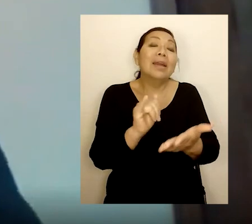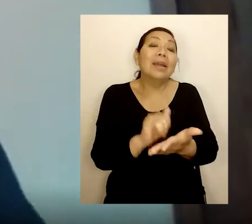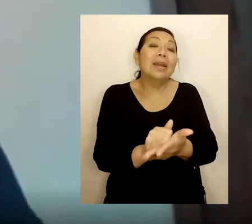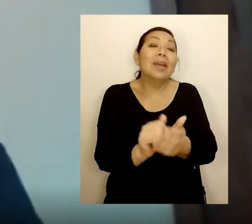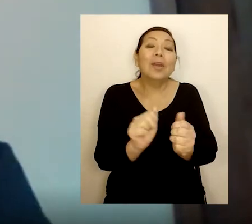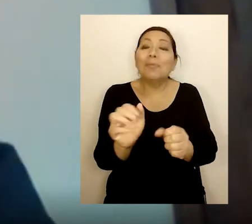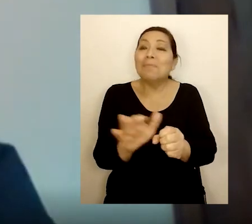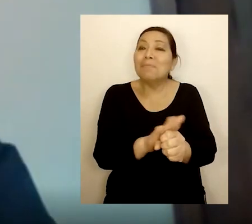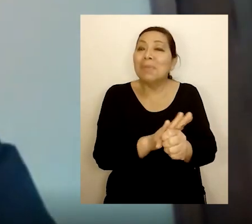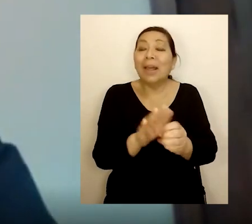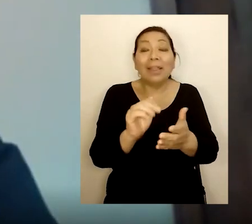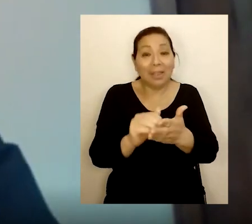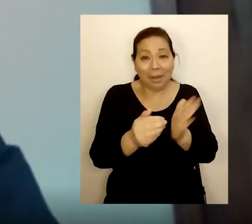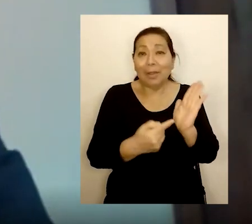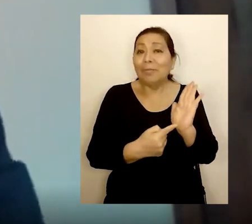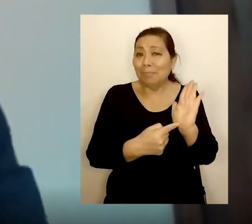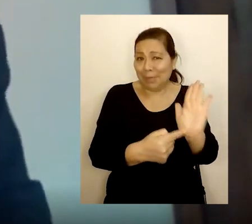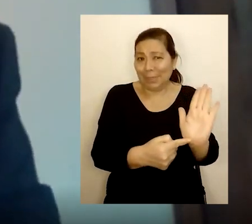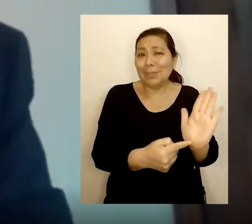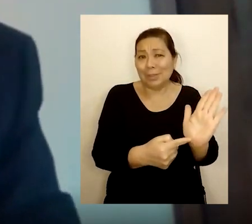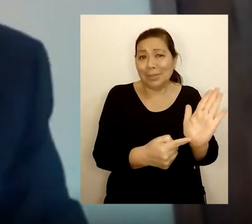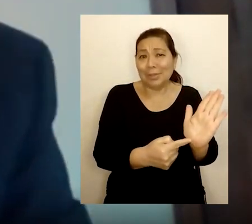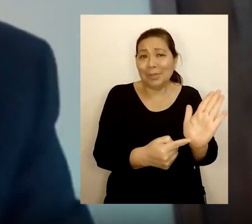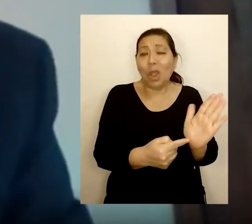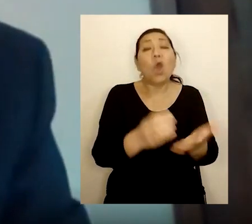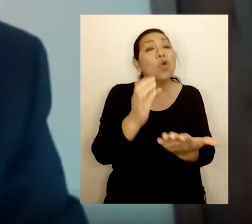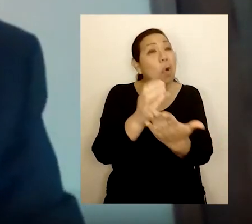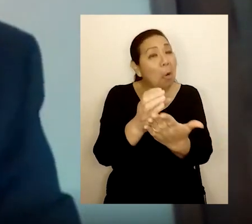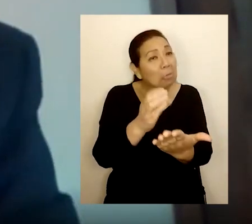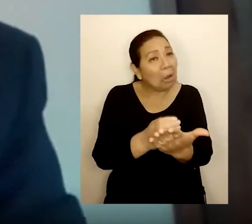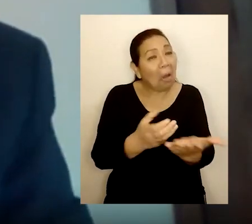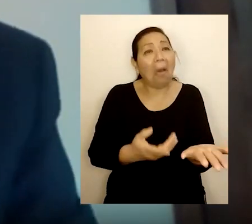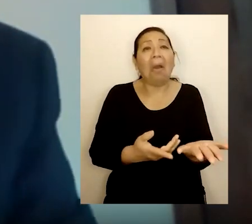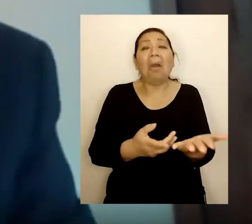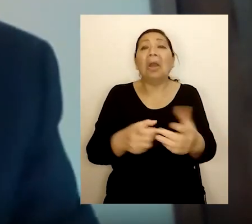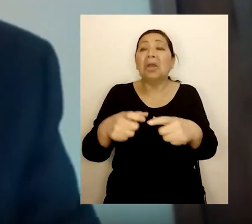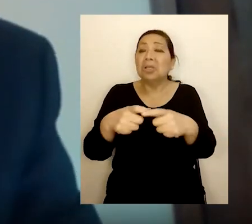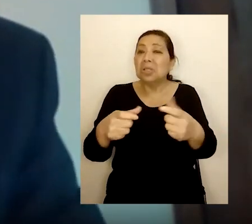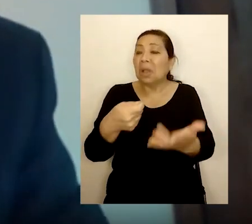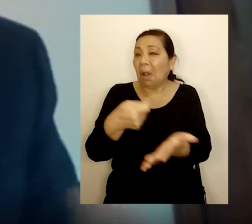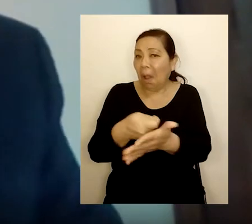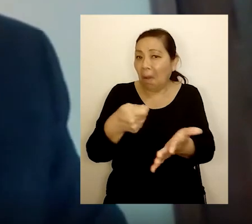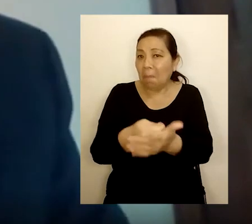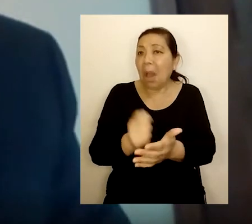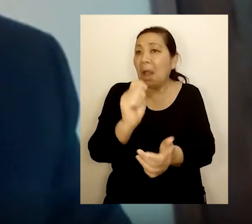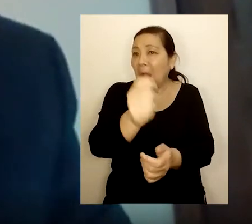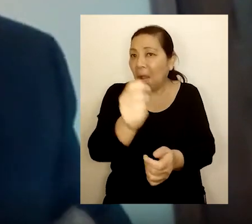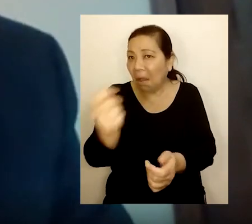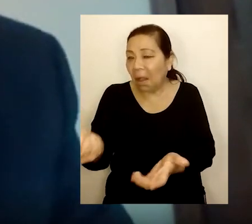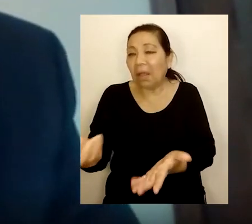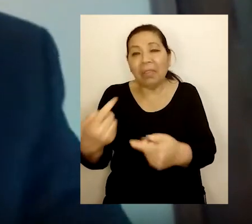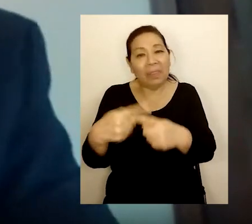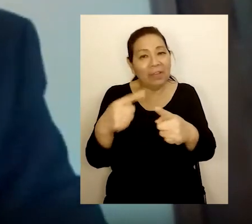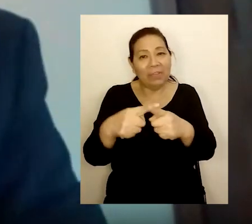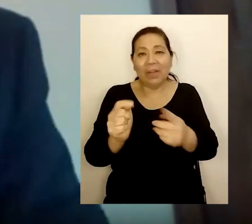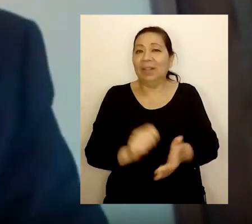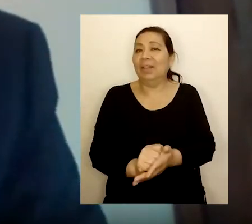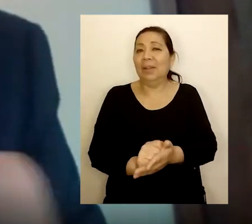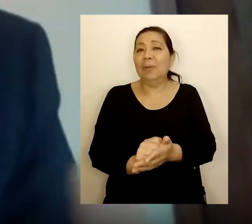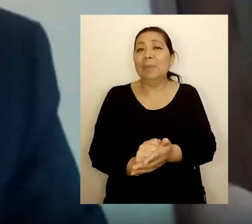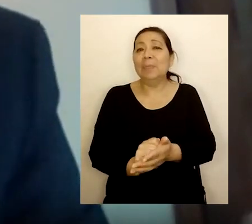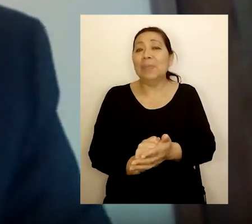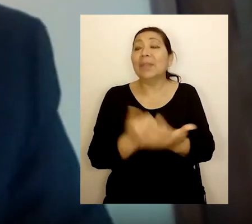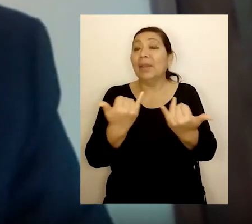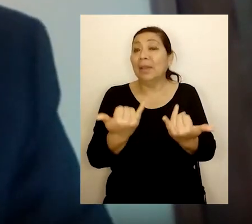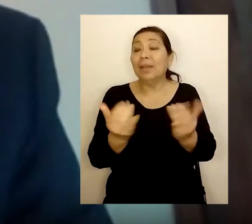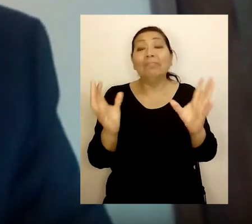sustentatoria complementaria debieron presentar? Contratos, cheques de pago a los proveedores, etcétera.